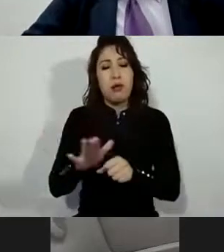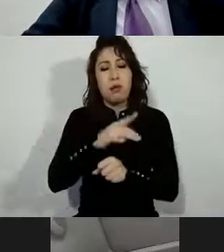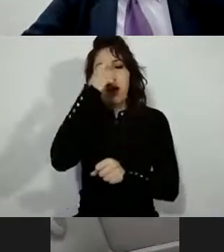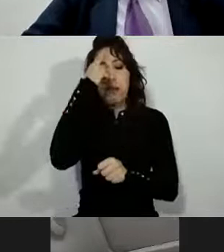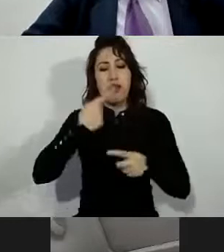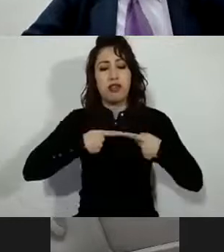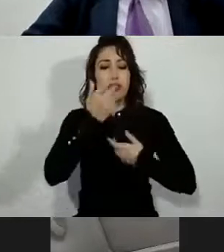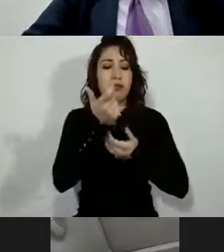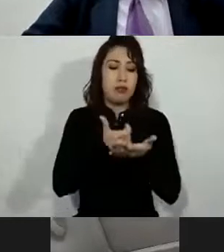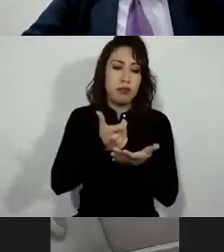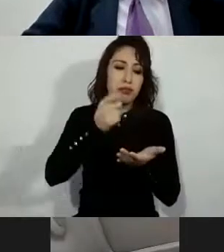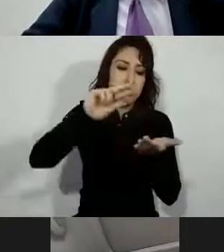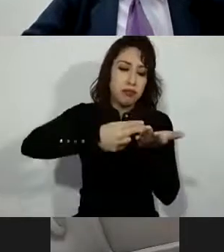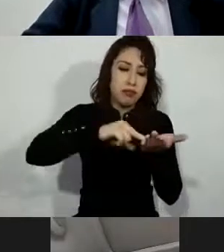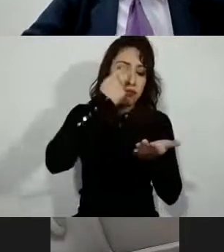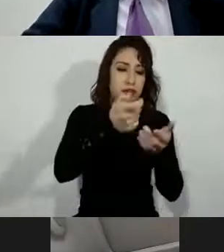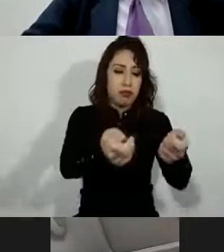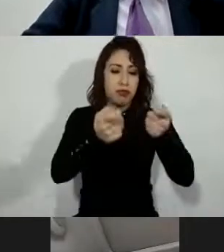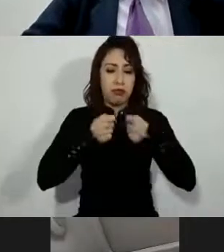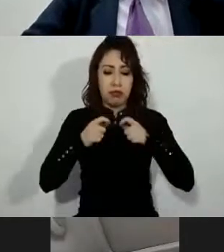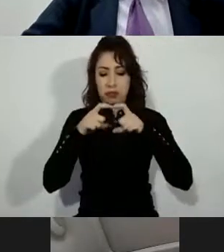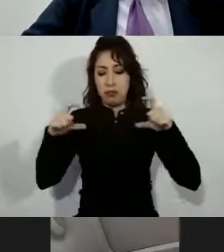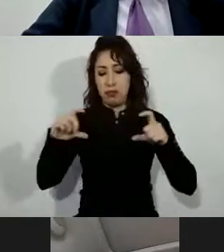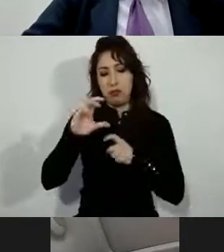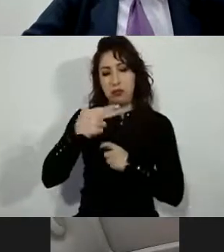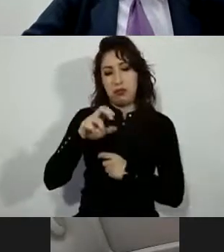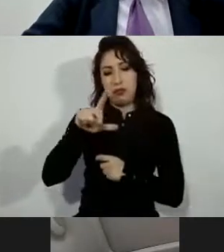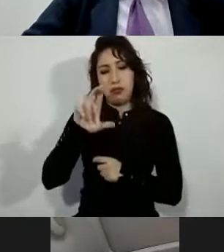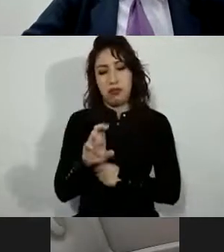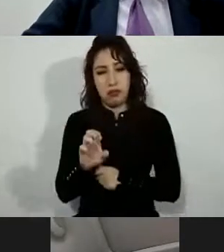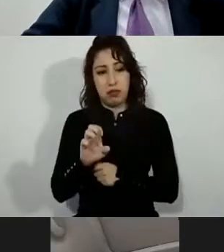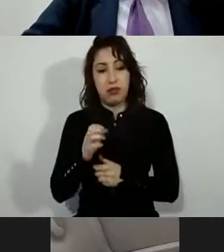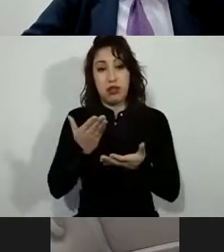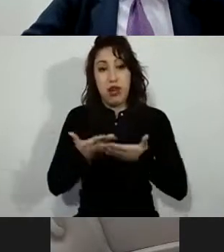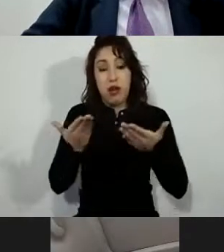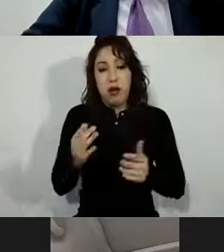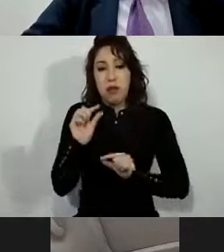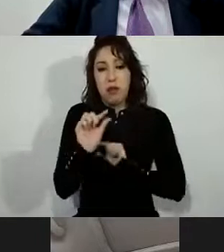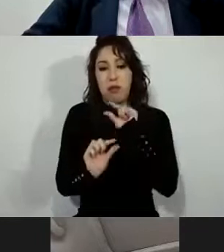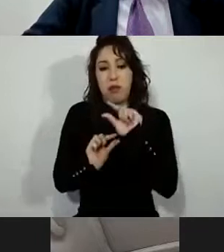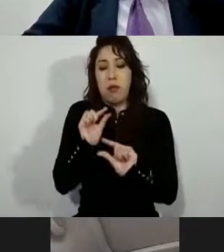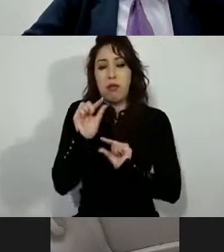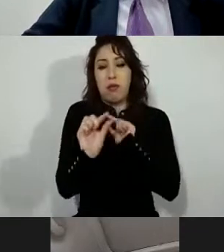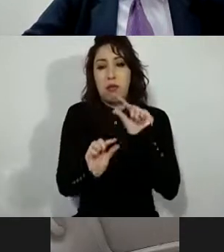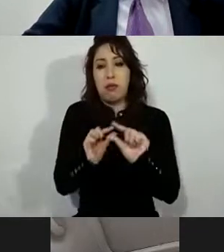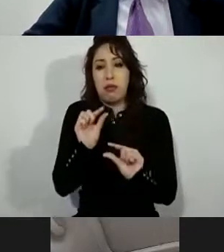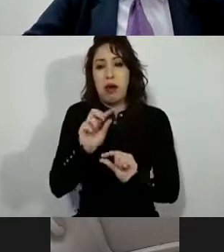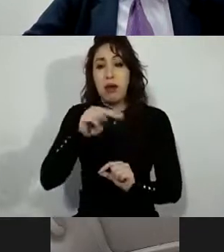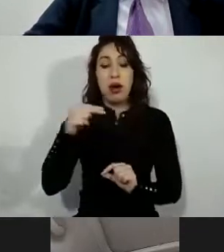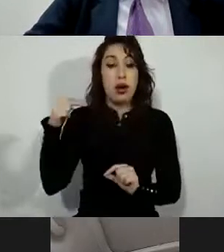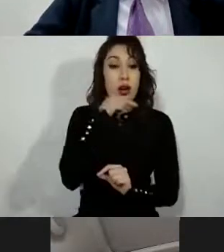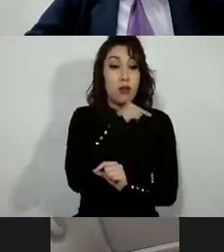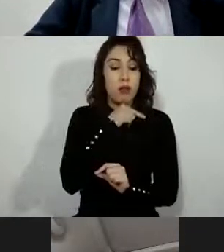sueldos. Y ahora pues ha venido ya resolviéndose paulatinamente, no tan rápido como quisiéramos, pero